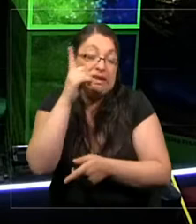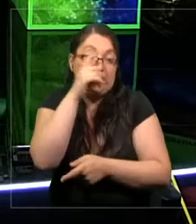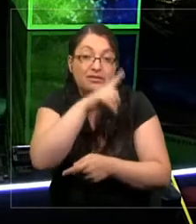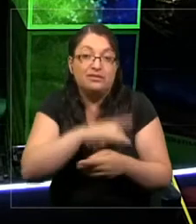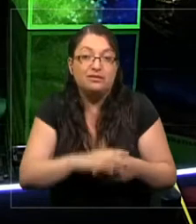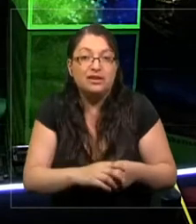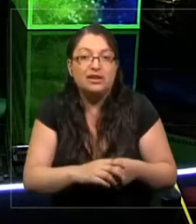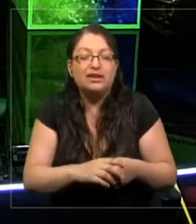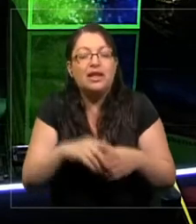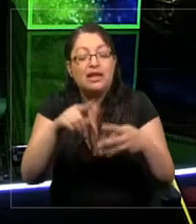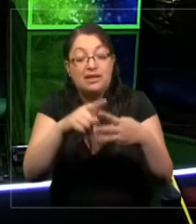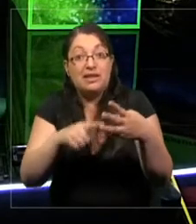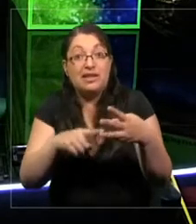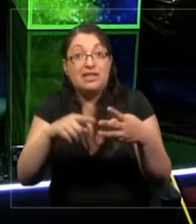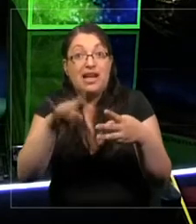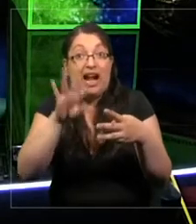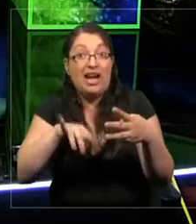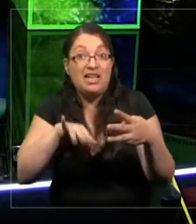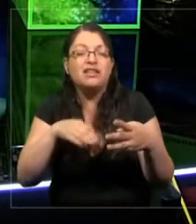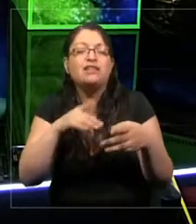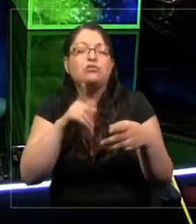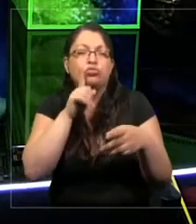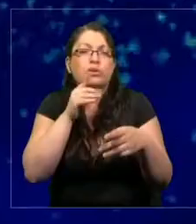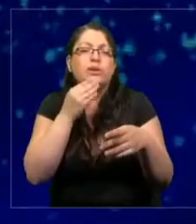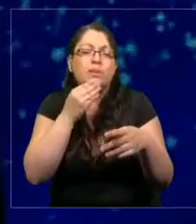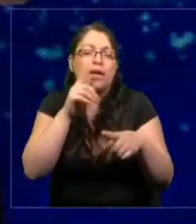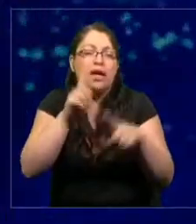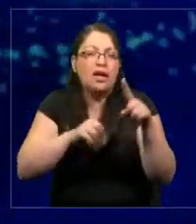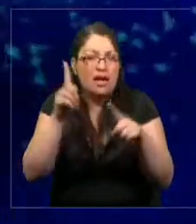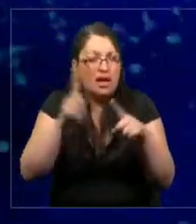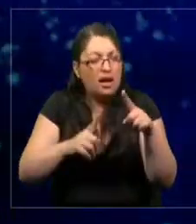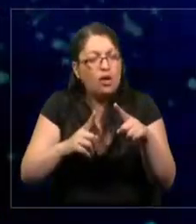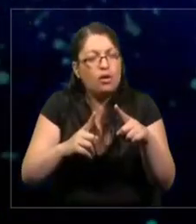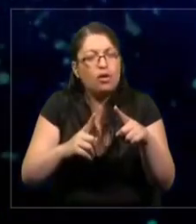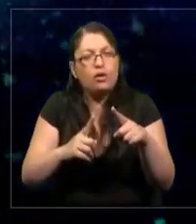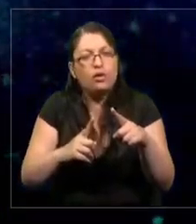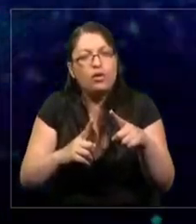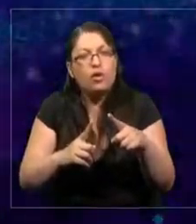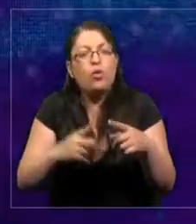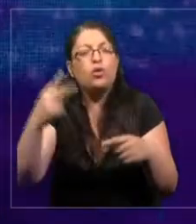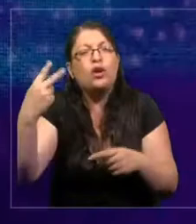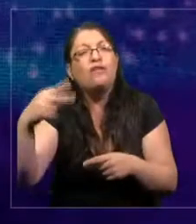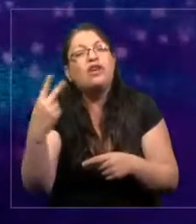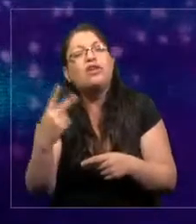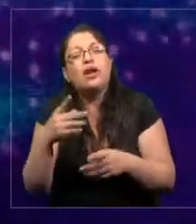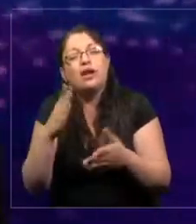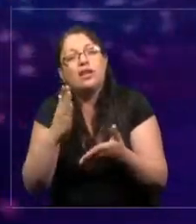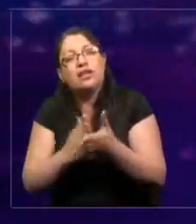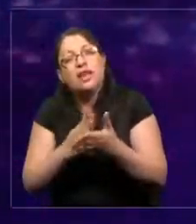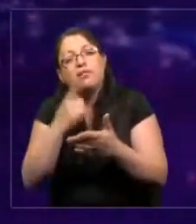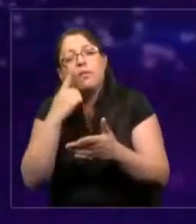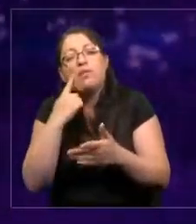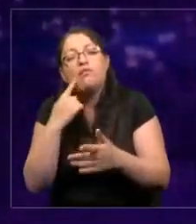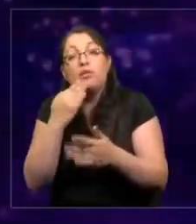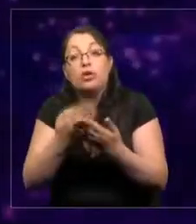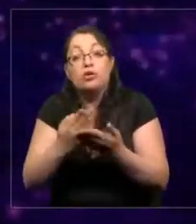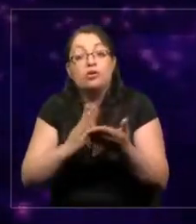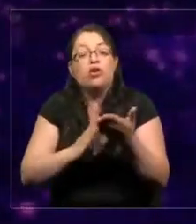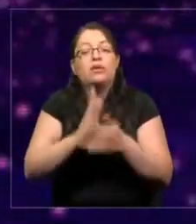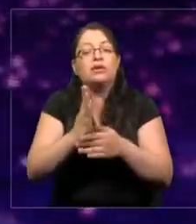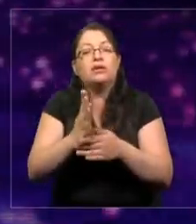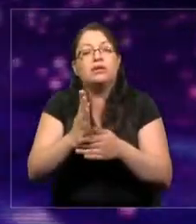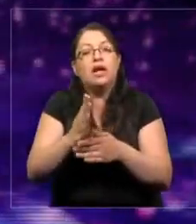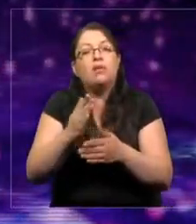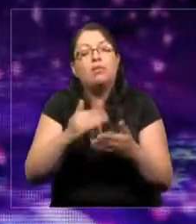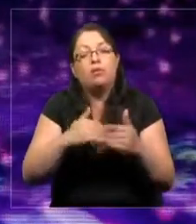de estos atributos surgen ciertos principios y valores que tienen que ser tomados en consideración para iniciar procesos de conservación